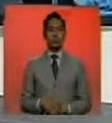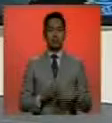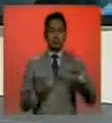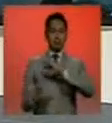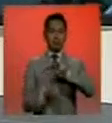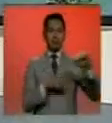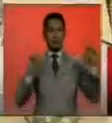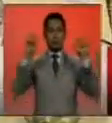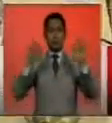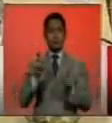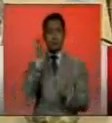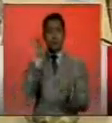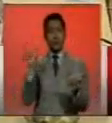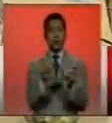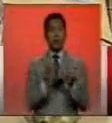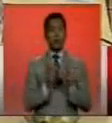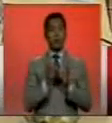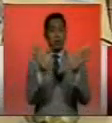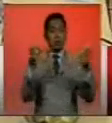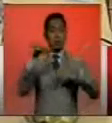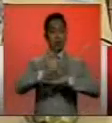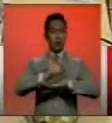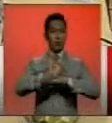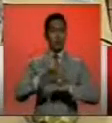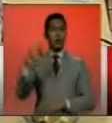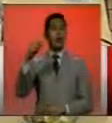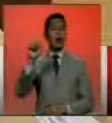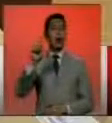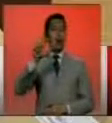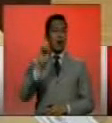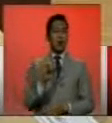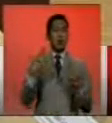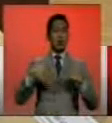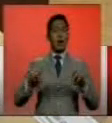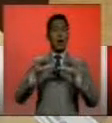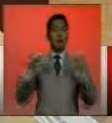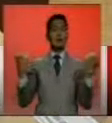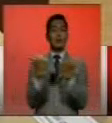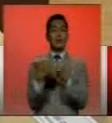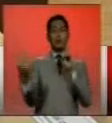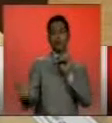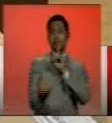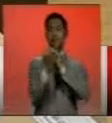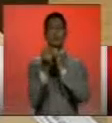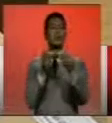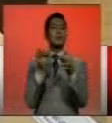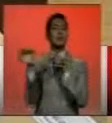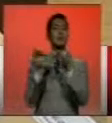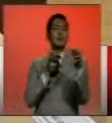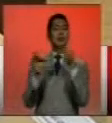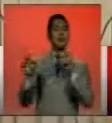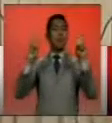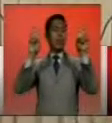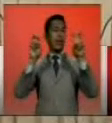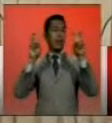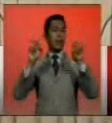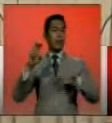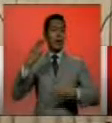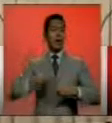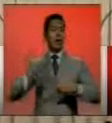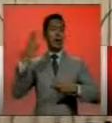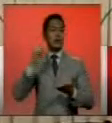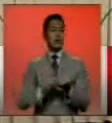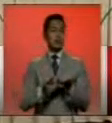Y en otro tema, el fiscal general del Estado, Galo Chiriboga, compareció a la Asamblea para explicar sobre el caso que involucra al exministro